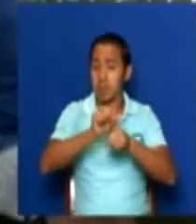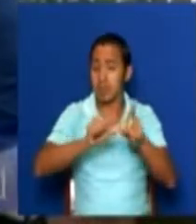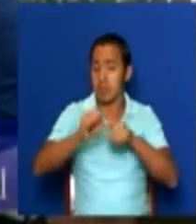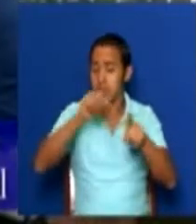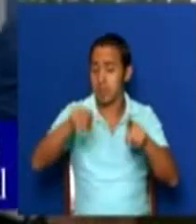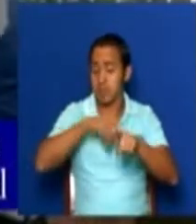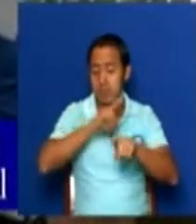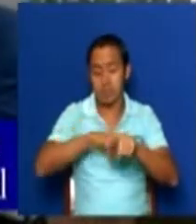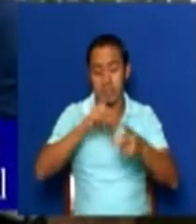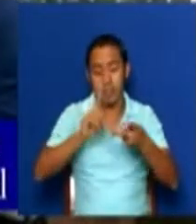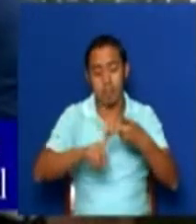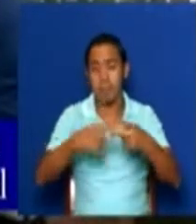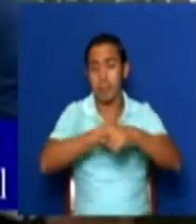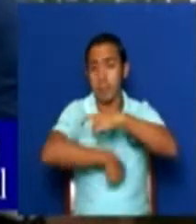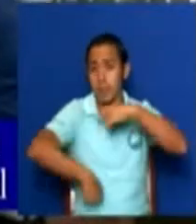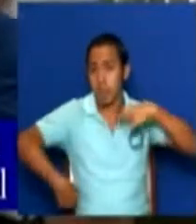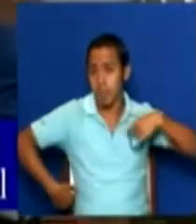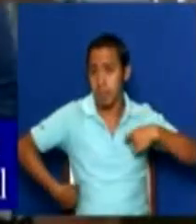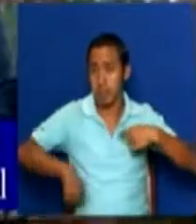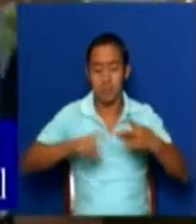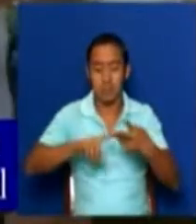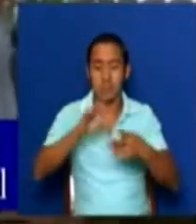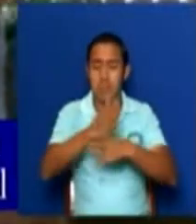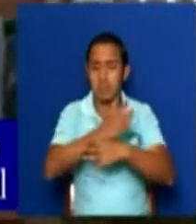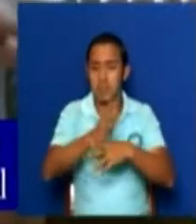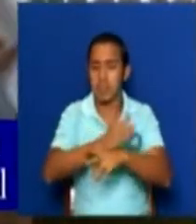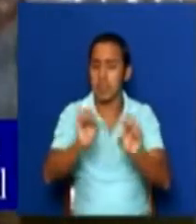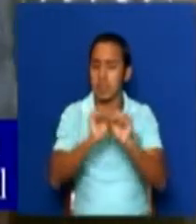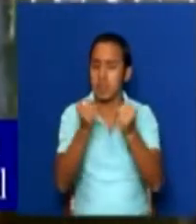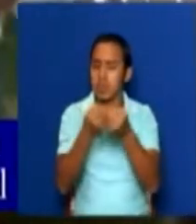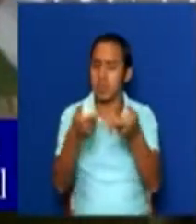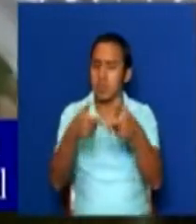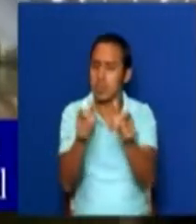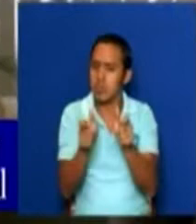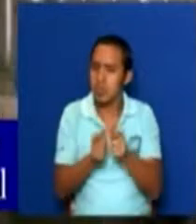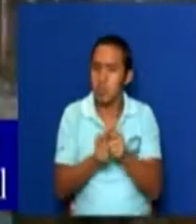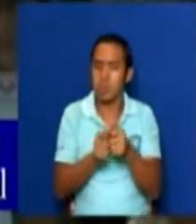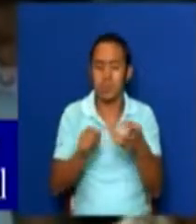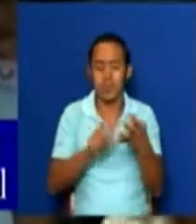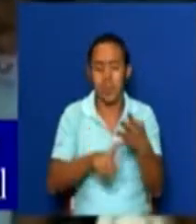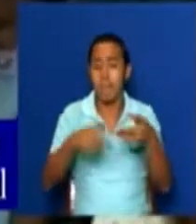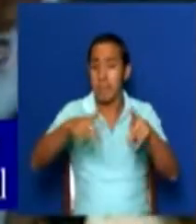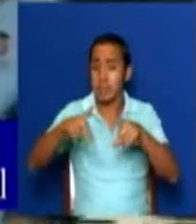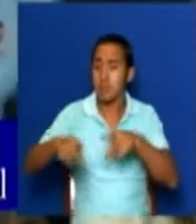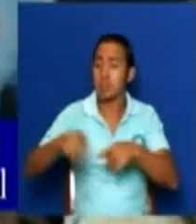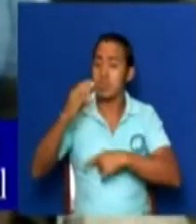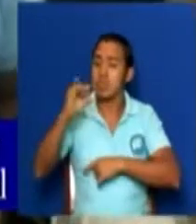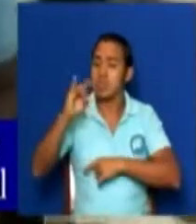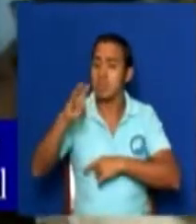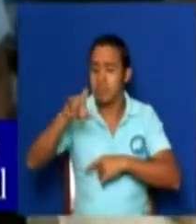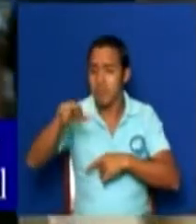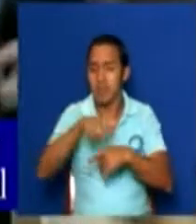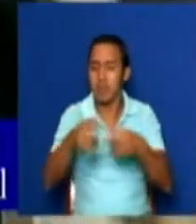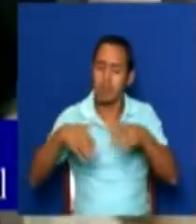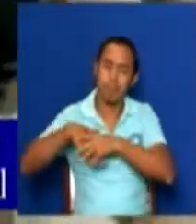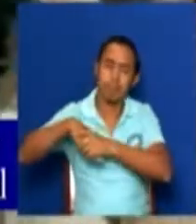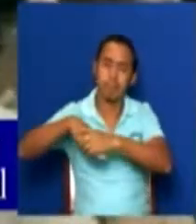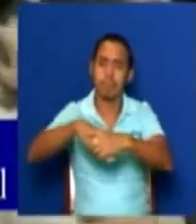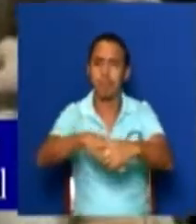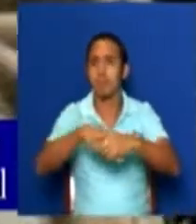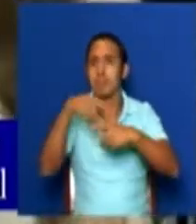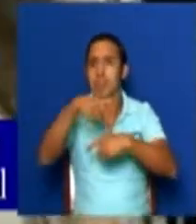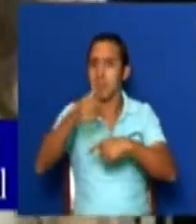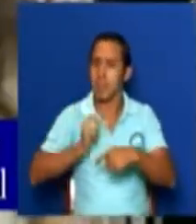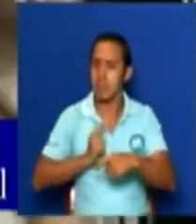Poder Ejecutivo, de los sindicatos, de la sociedad civil, tomados de la mano, porque Nicaragua está en esa